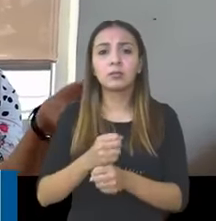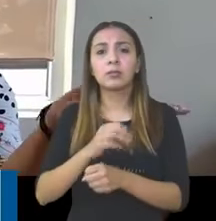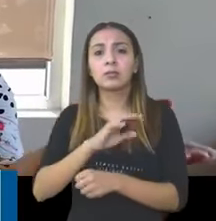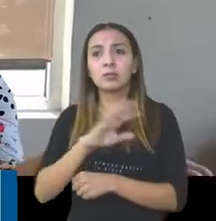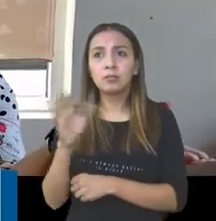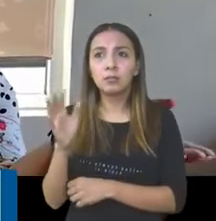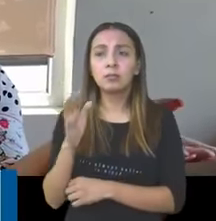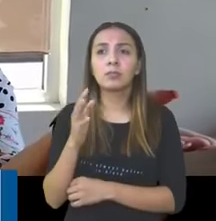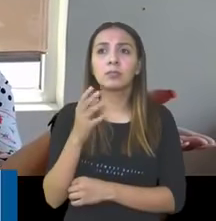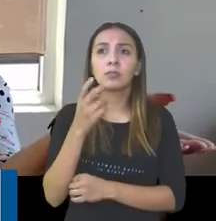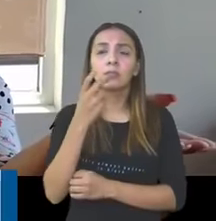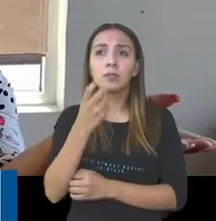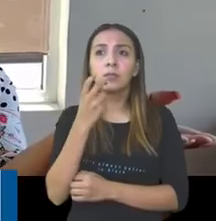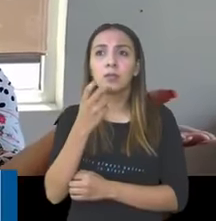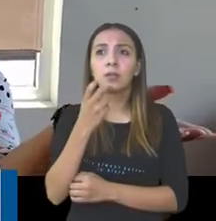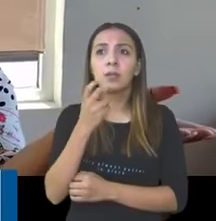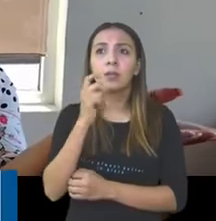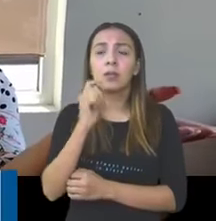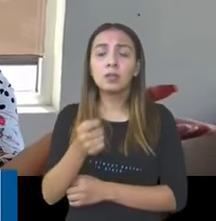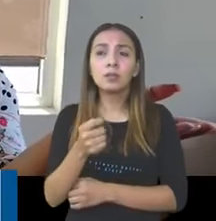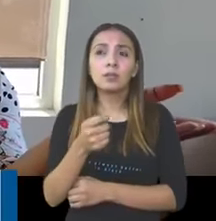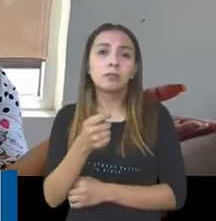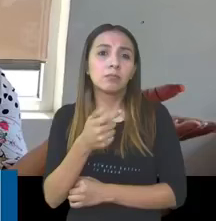es que no es que ellas sean